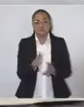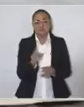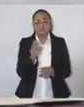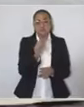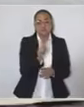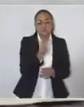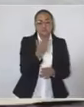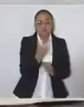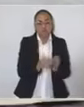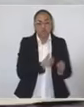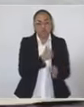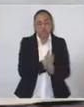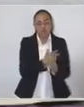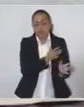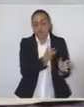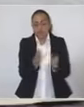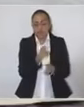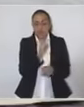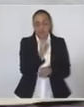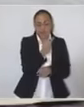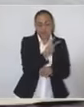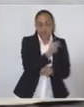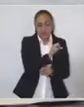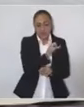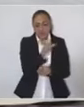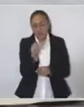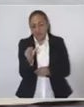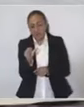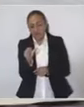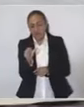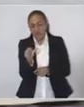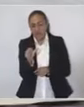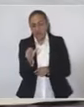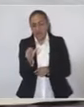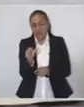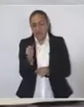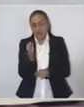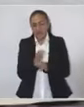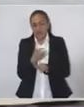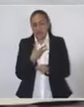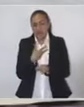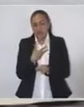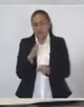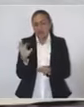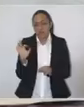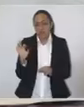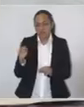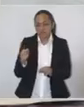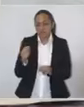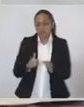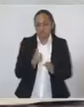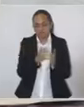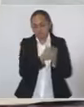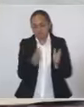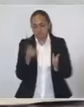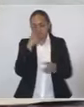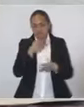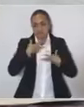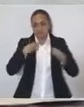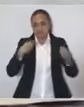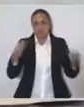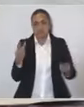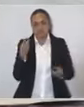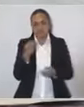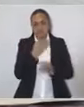los 28 años, van desde los 22 y el mayor que hemos registrado es de 49 años. Todos